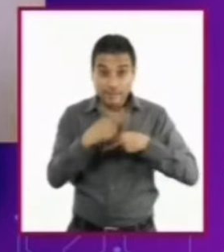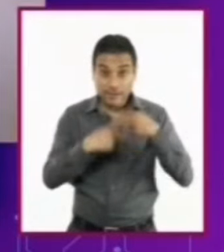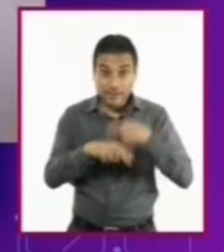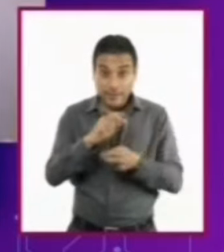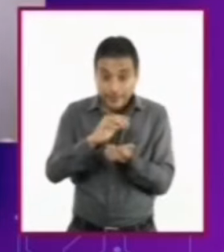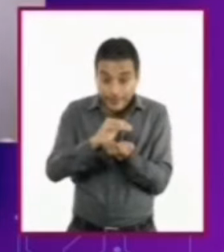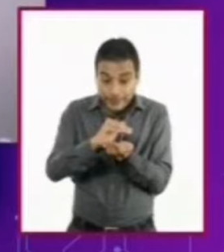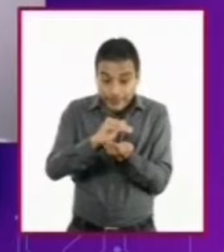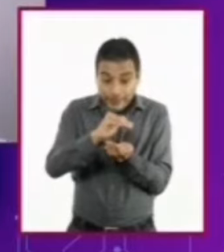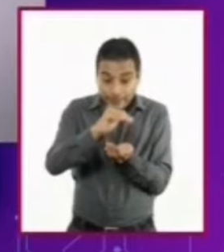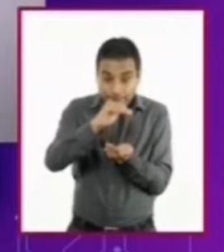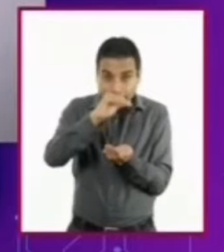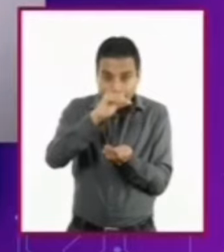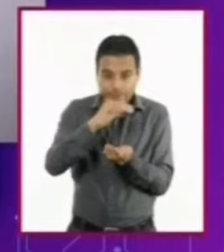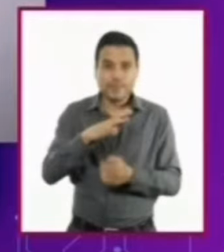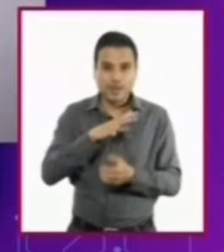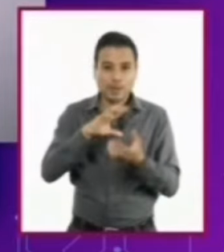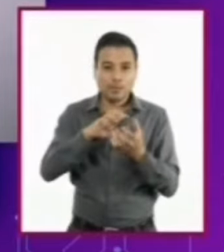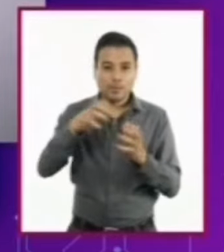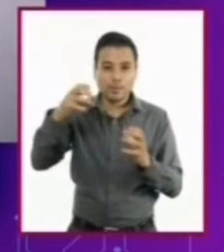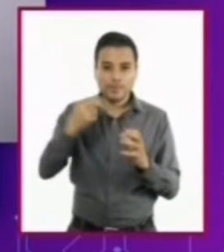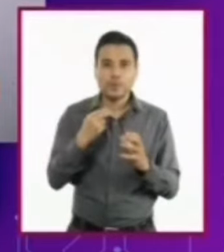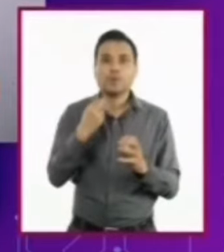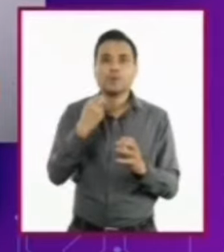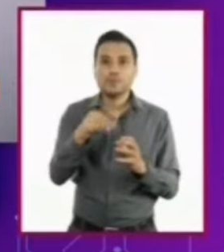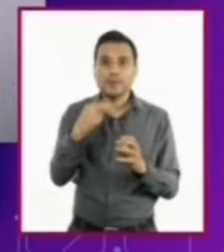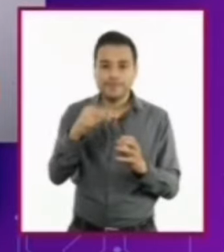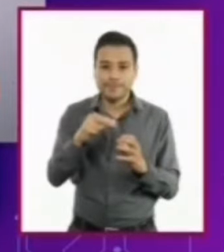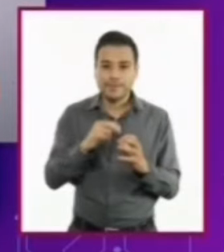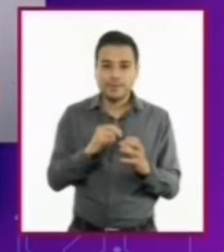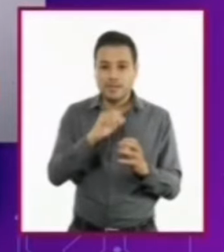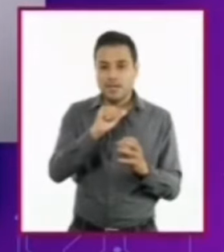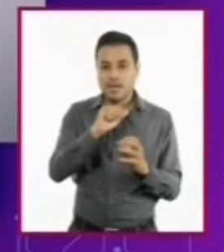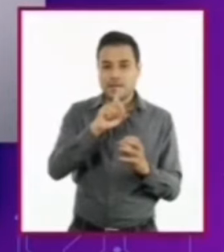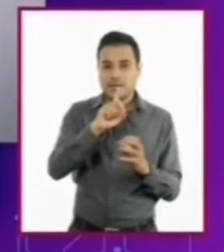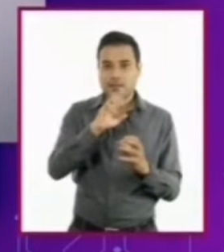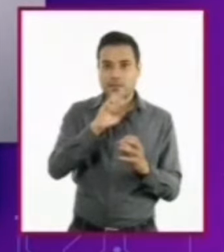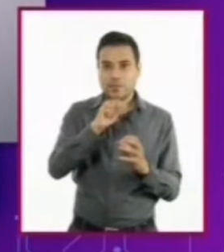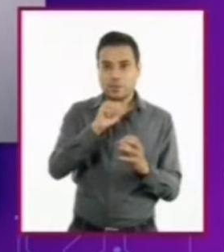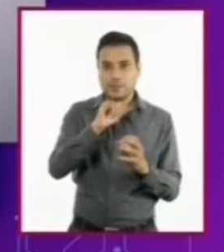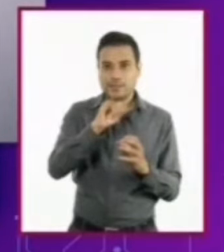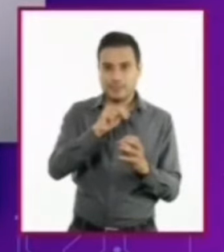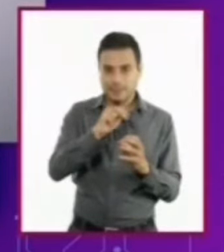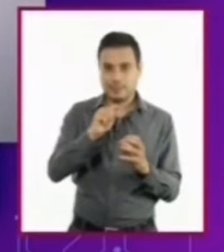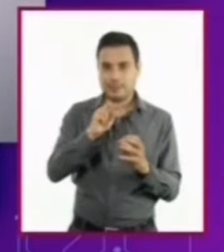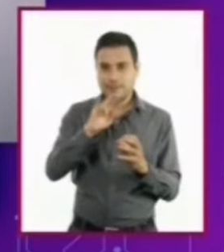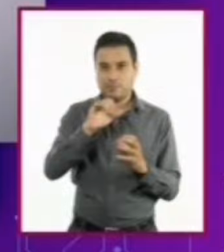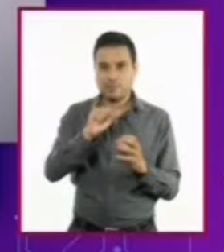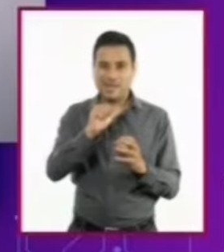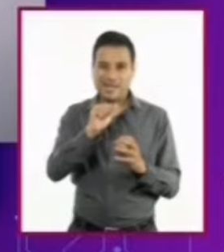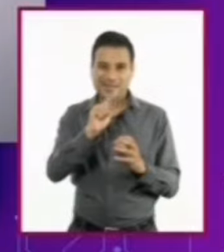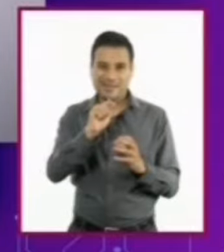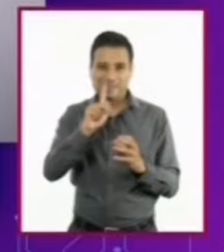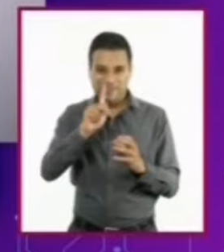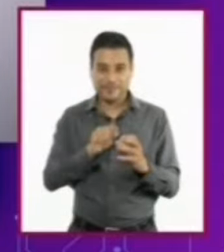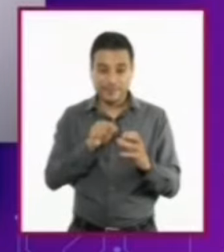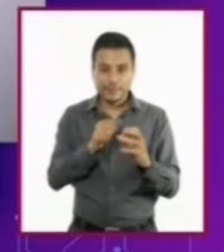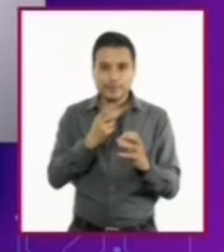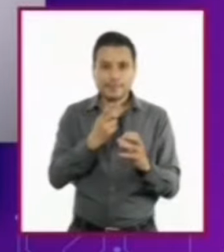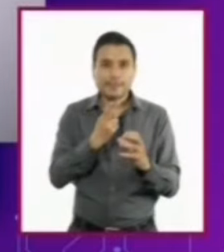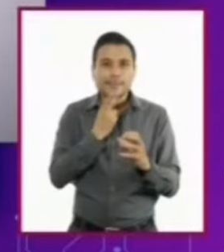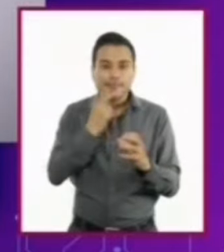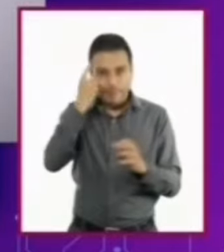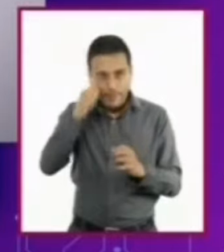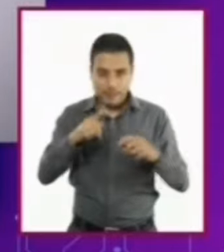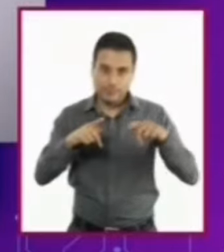fija en una molécula llamada adenosintrifosfato, ATP, que es la unidad de energía con que funcionan todos los seres